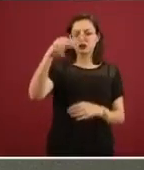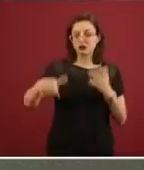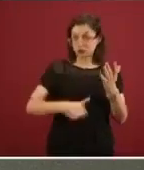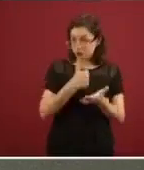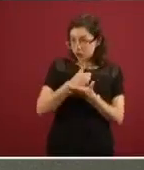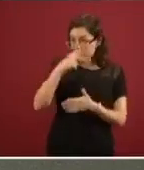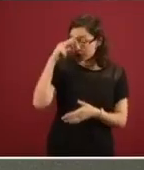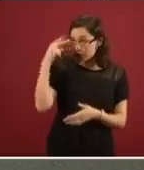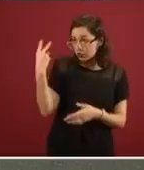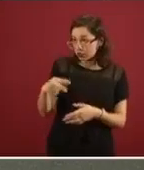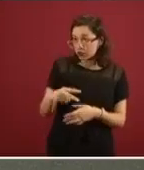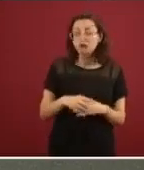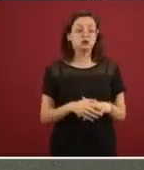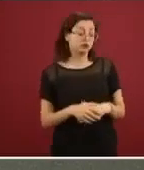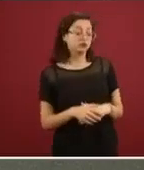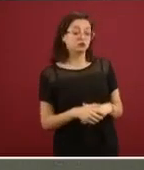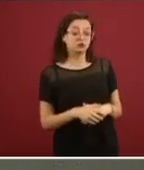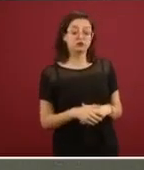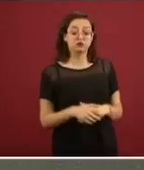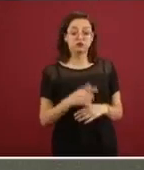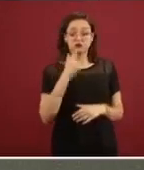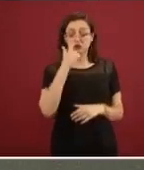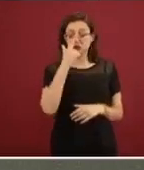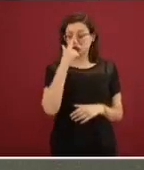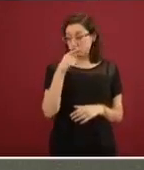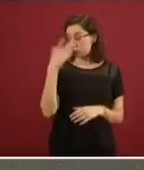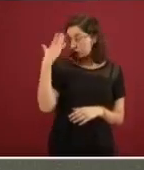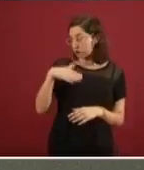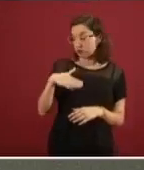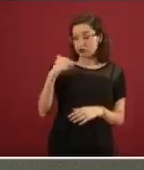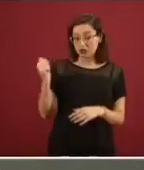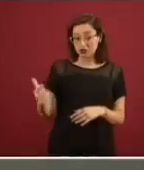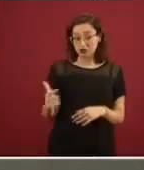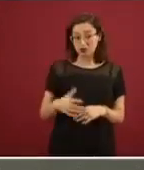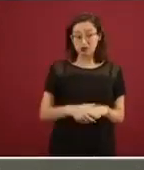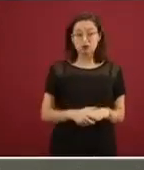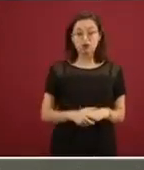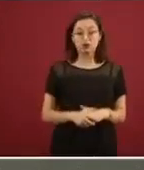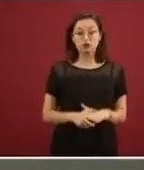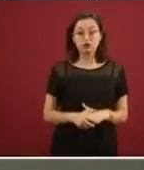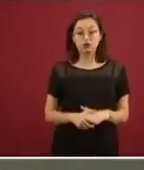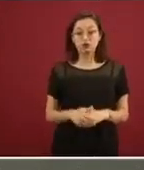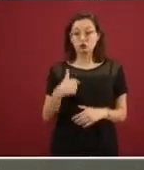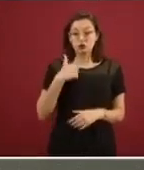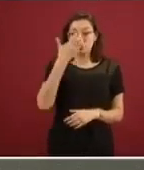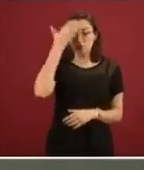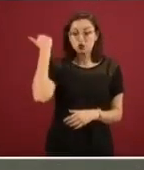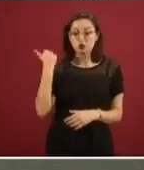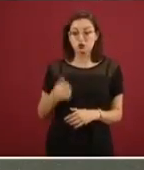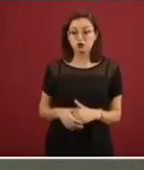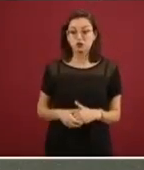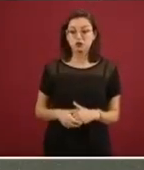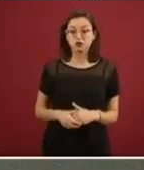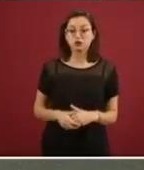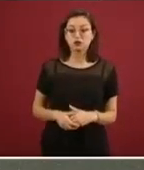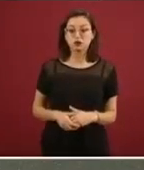Ciudad de México? No tengo conocimiento, ¿tú conoces? Sí, yo Gracias. Lo que puedo comentar, ¿sí se escucha? ¿No, verdad?